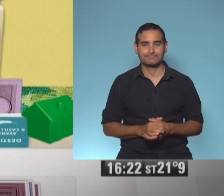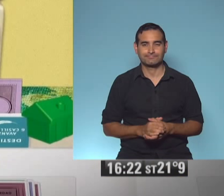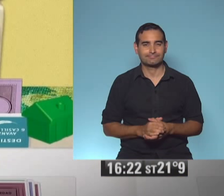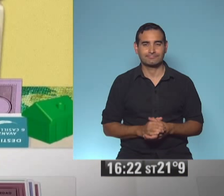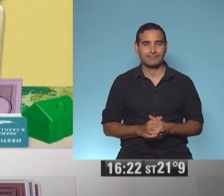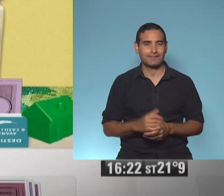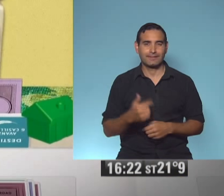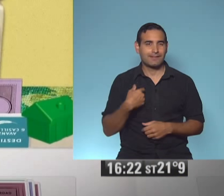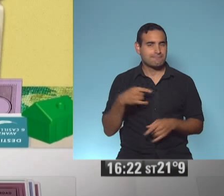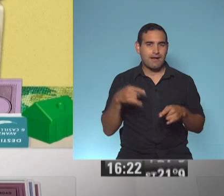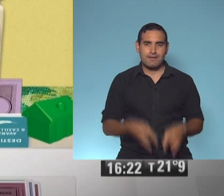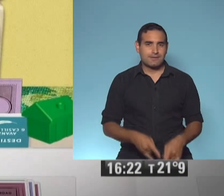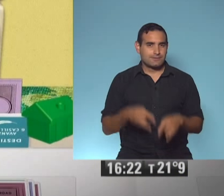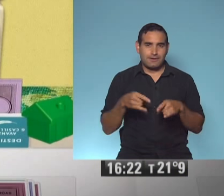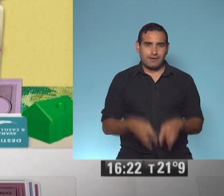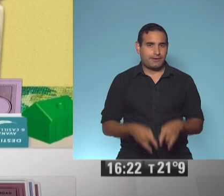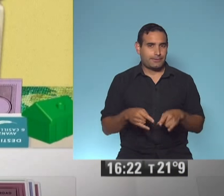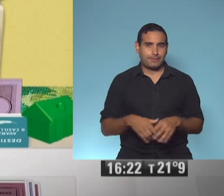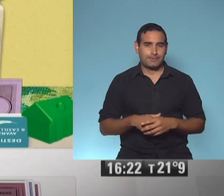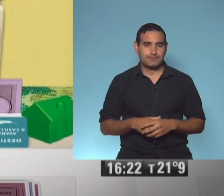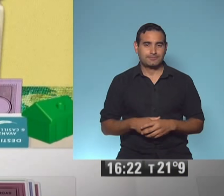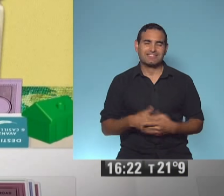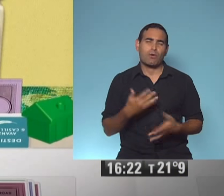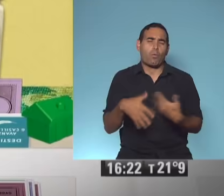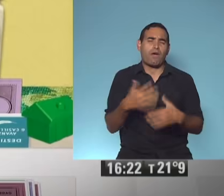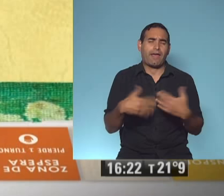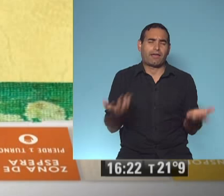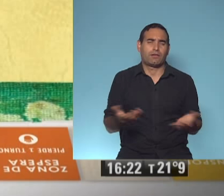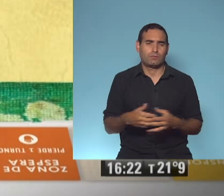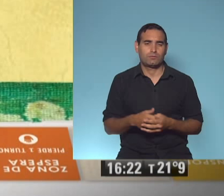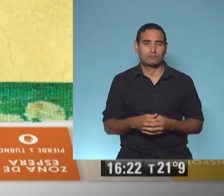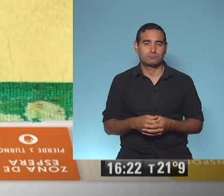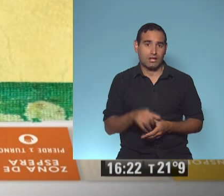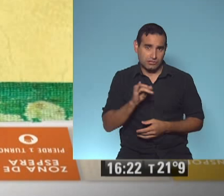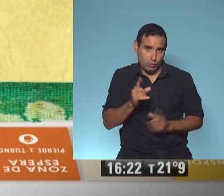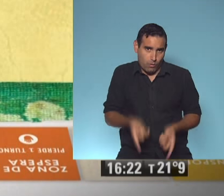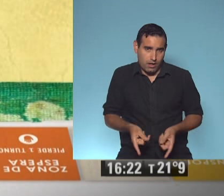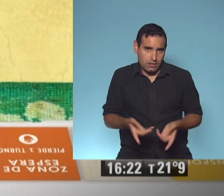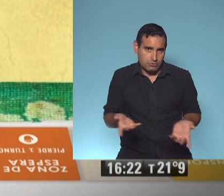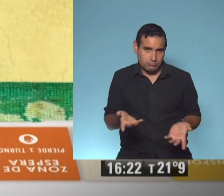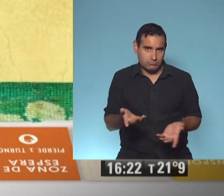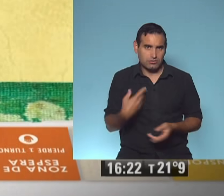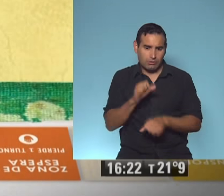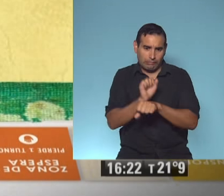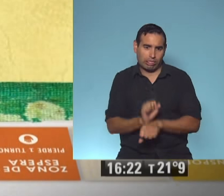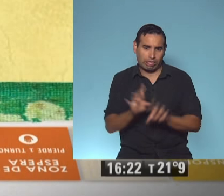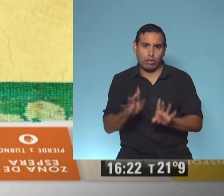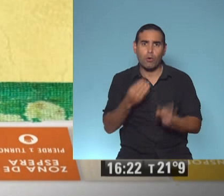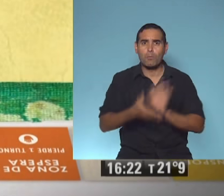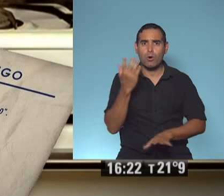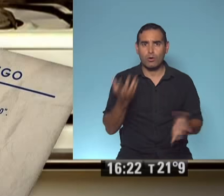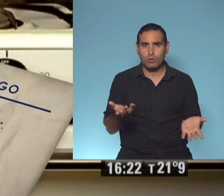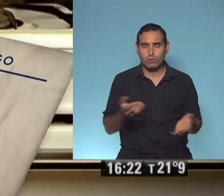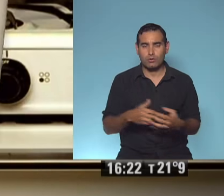sí que es mala suerte! Es un juego. Sí, pero ¿cómo salgo ahora de la